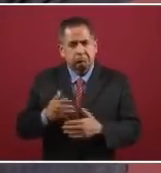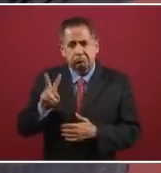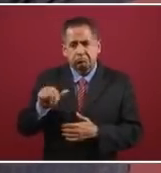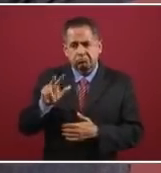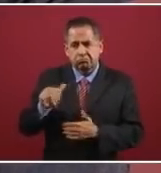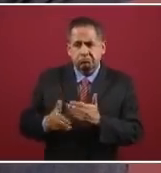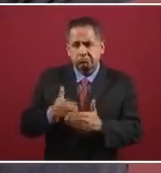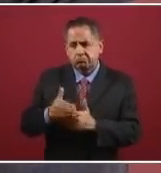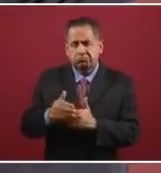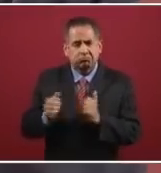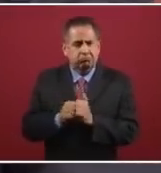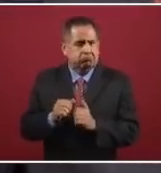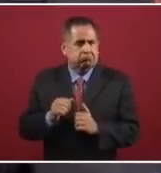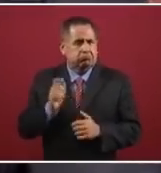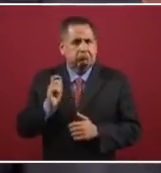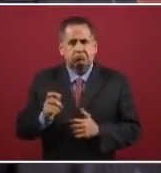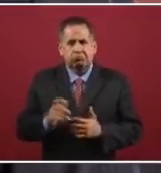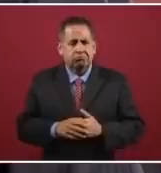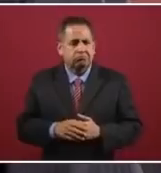con muy poca